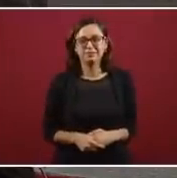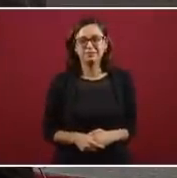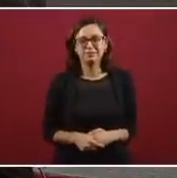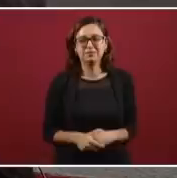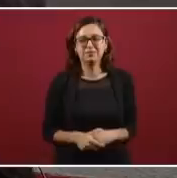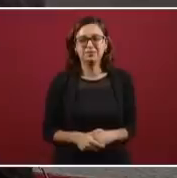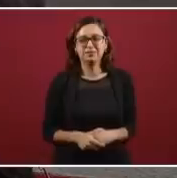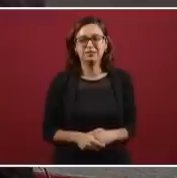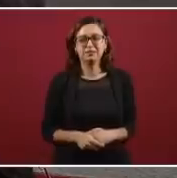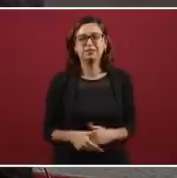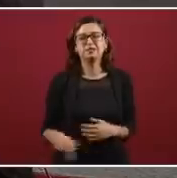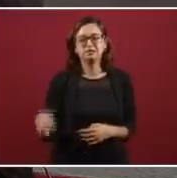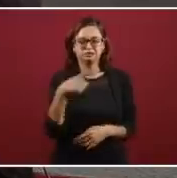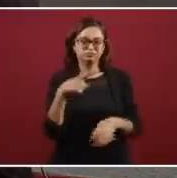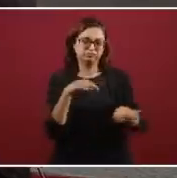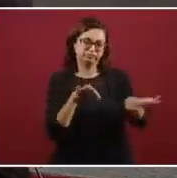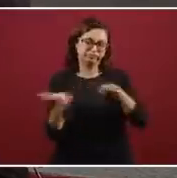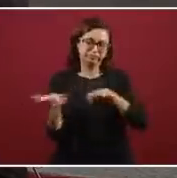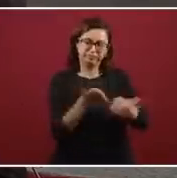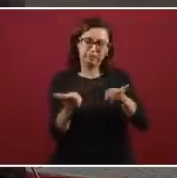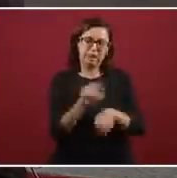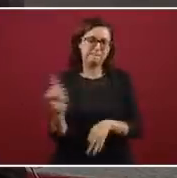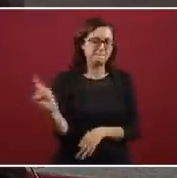Hacen un trabajo profesional.